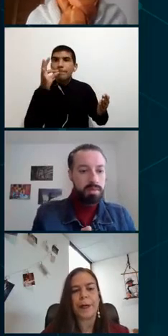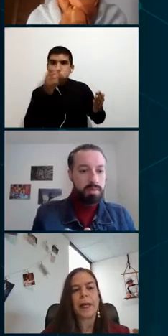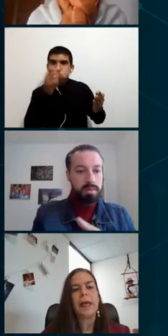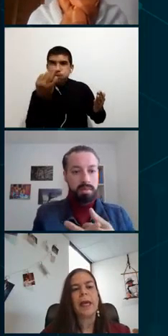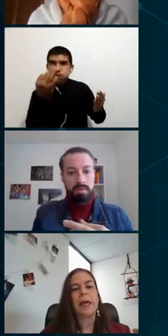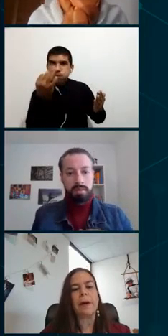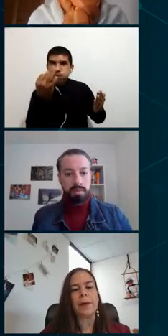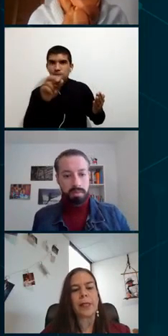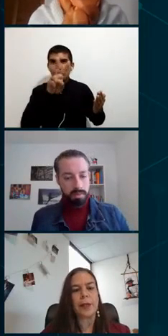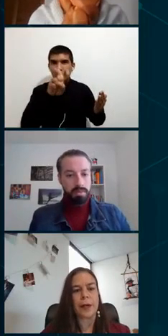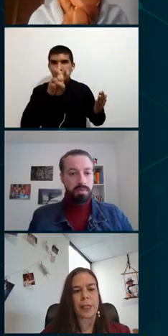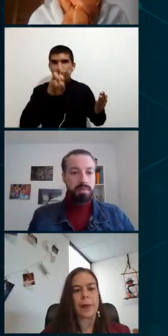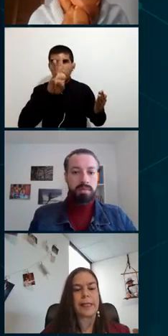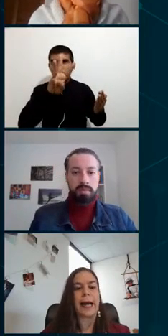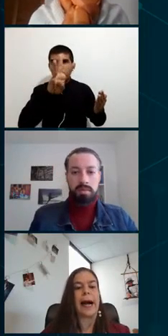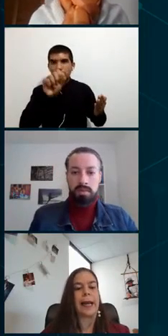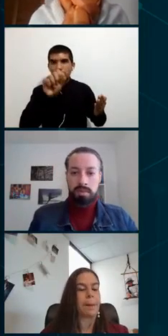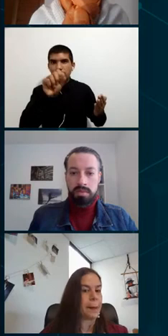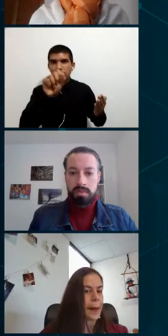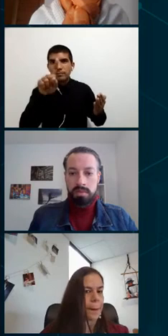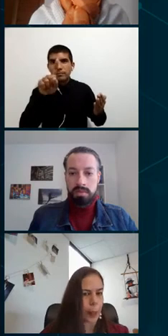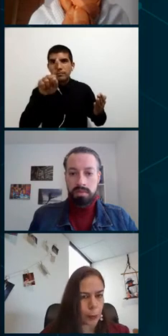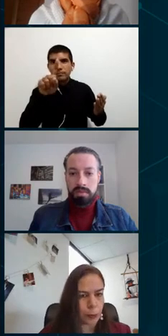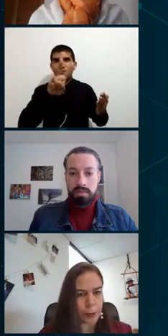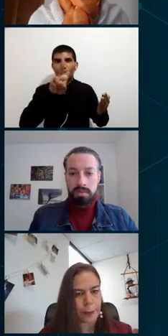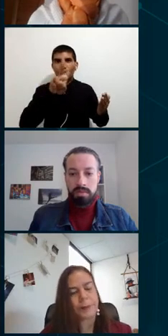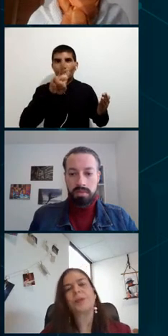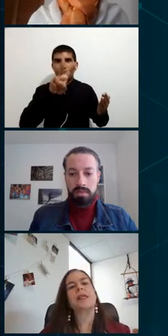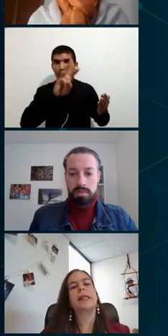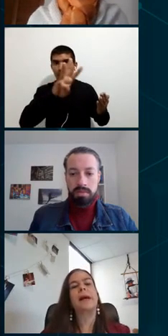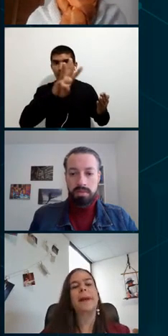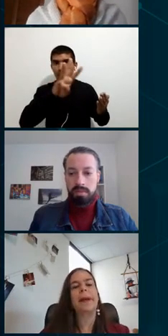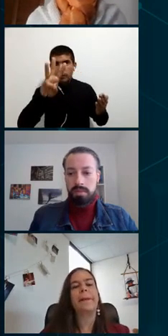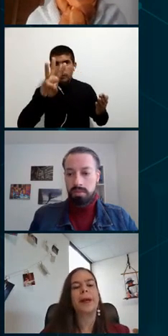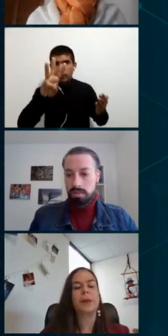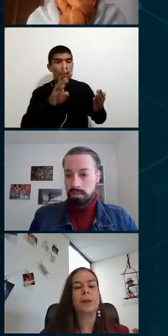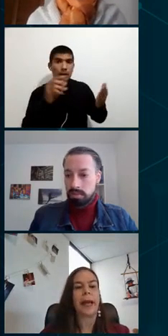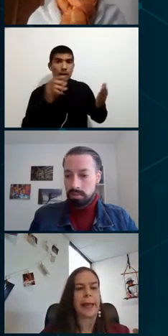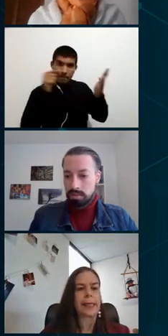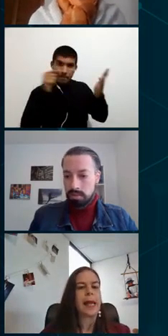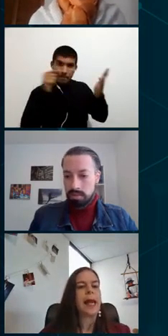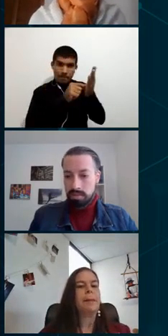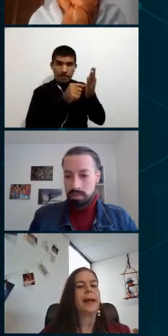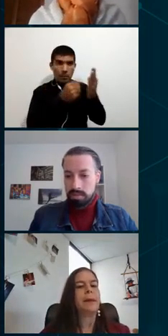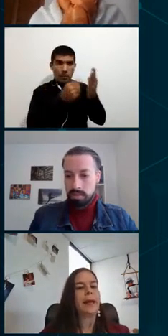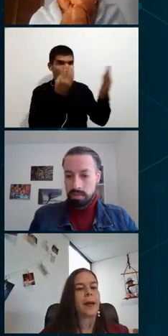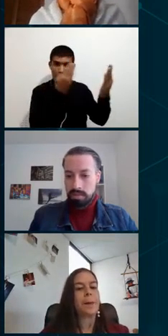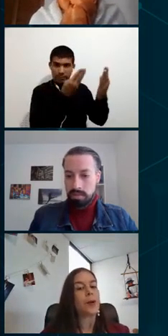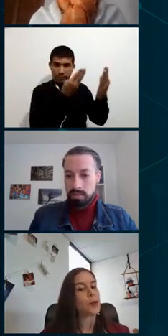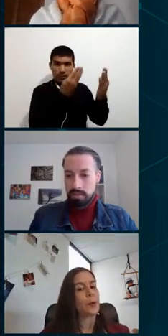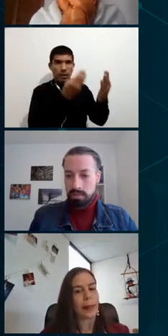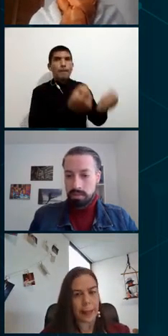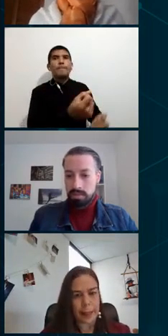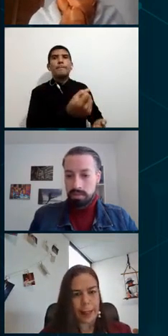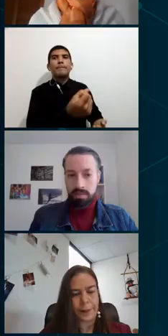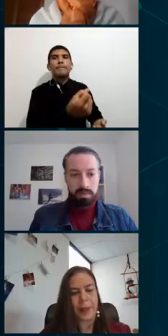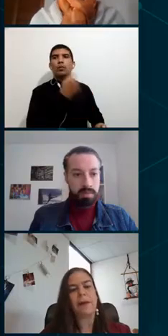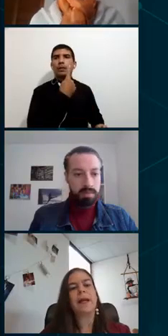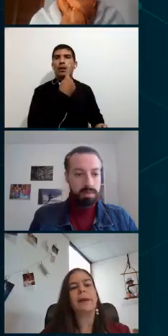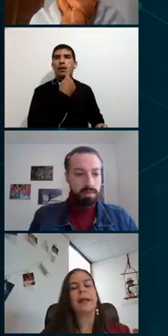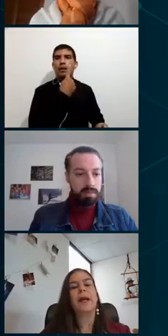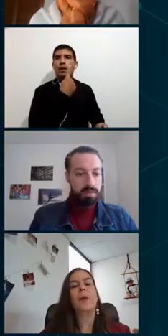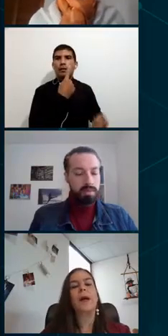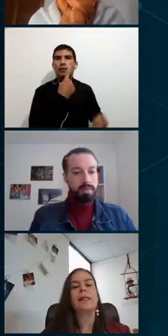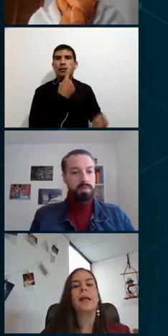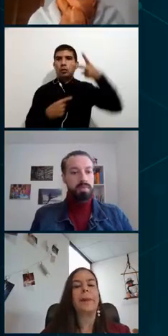por favor, y vamos dando respuesta a la primera pregunta. Entonces, la primera pregunta es, van a mirar por su ventana